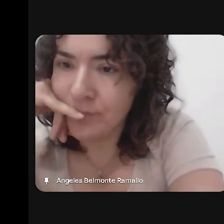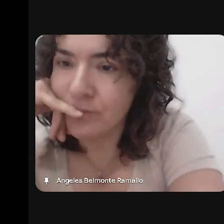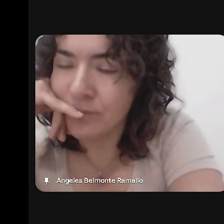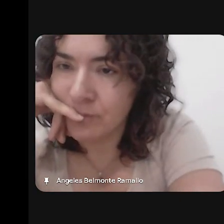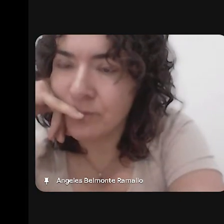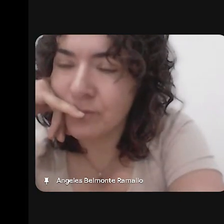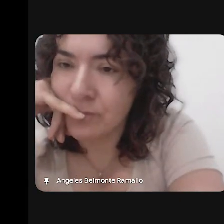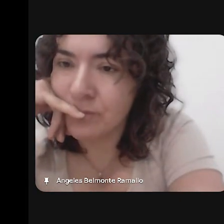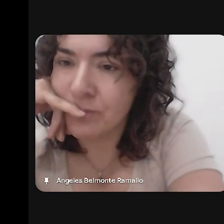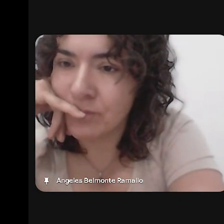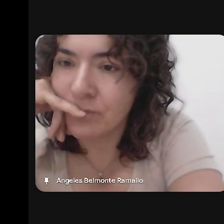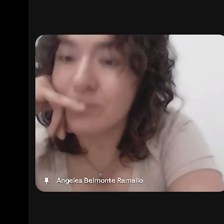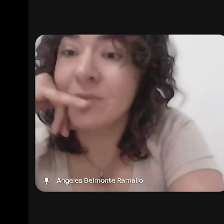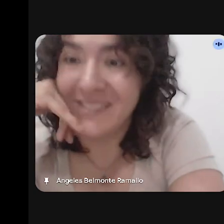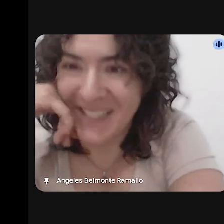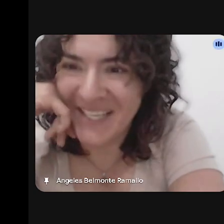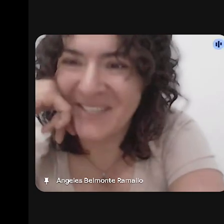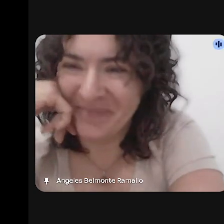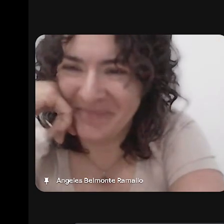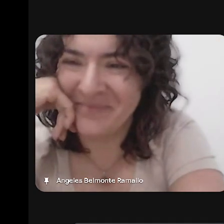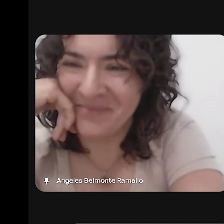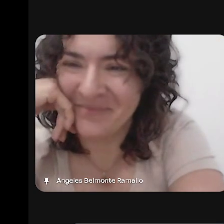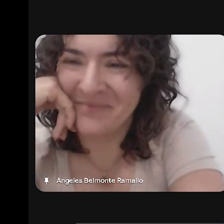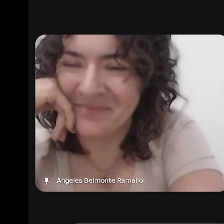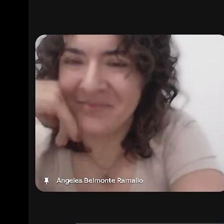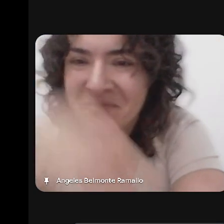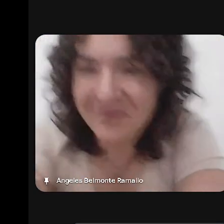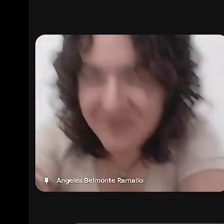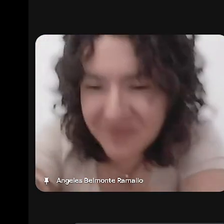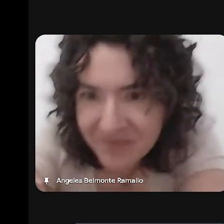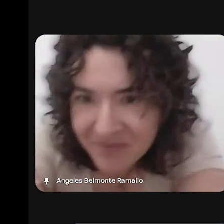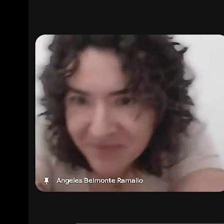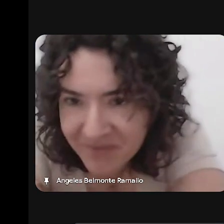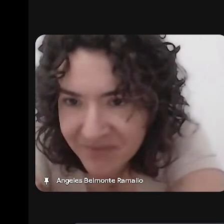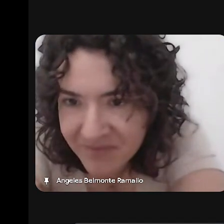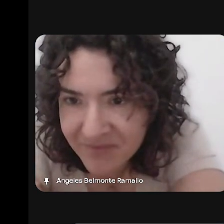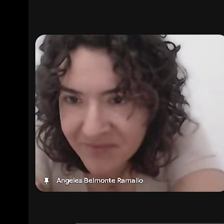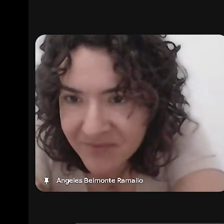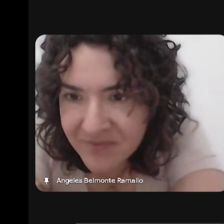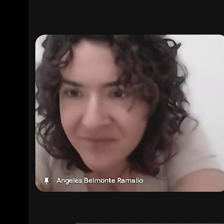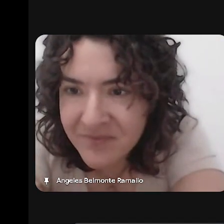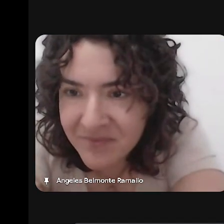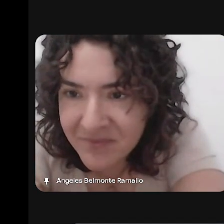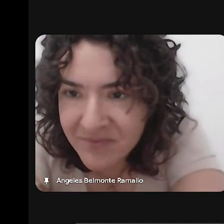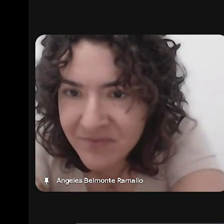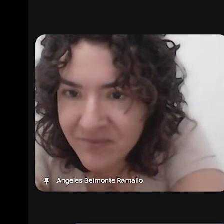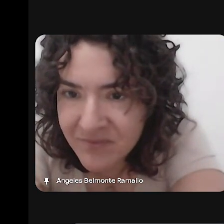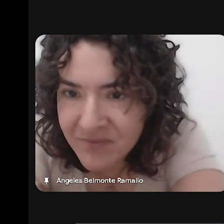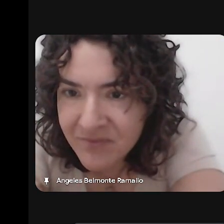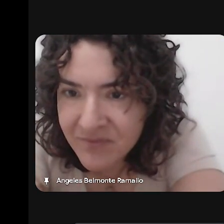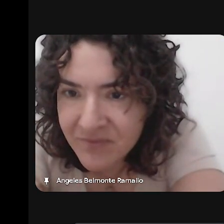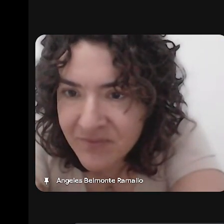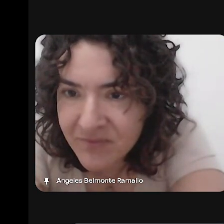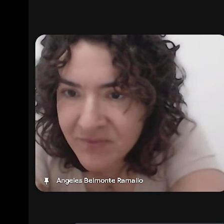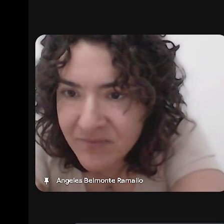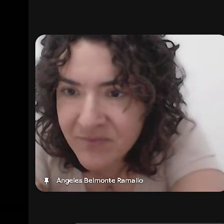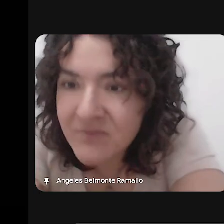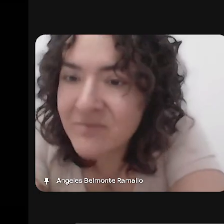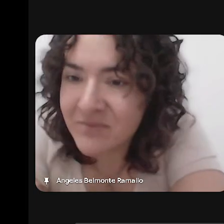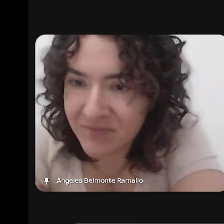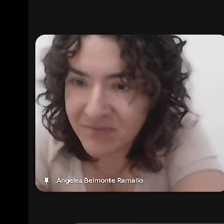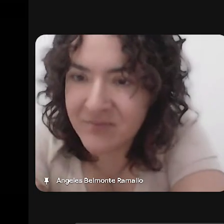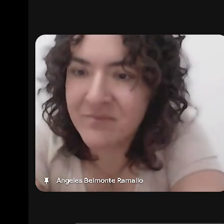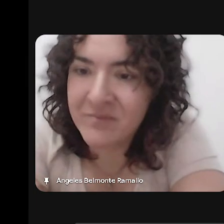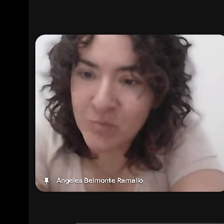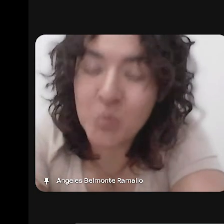secundario tienen mucha vergüenza. Sí, Entonces yo trato de sacarle de ese eje de que no